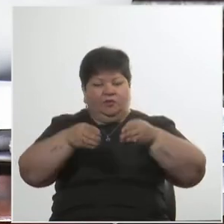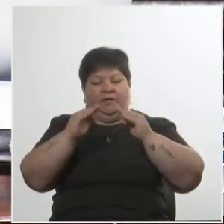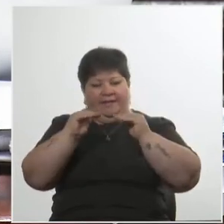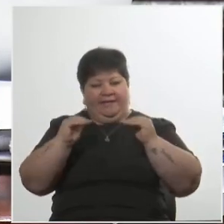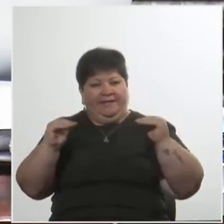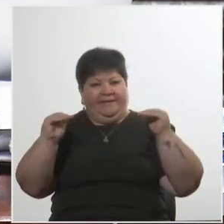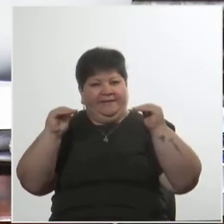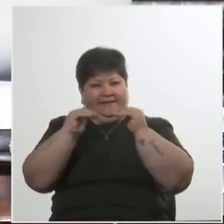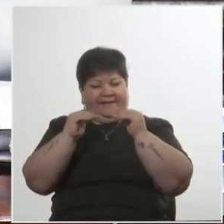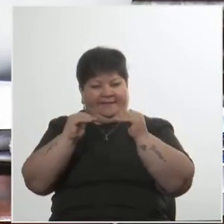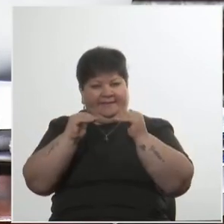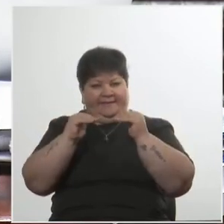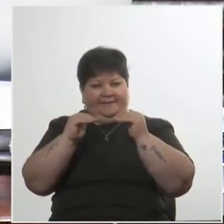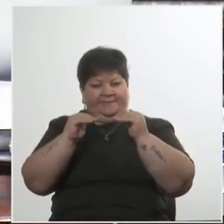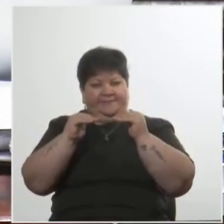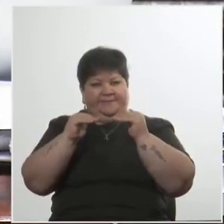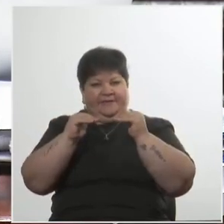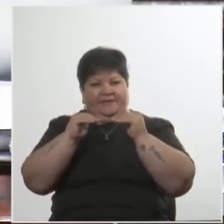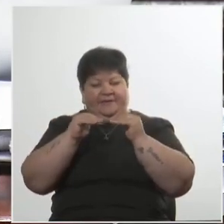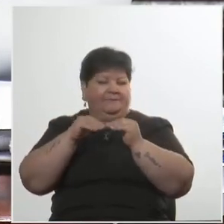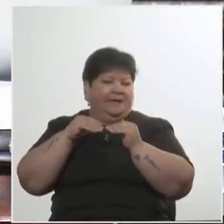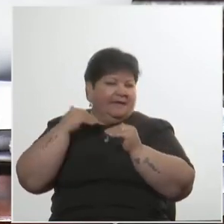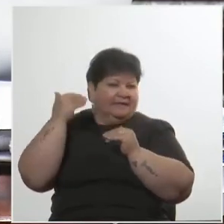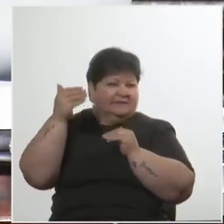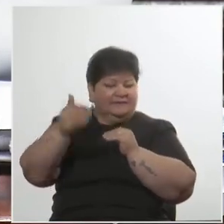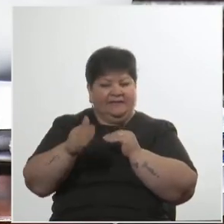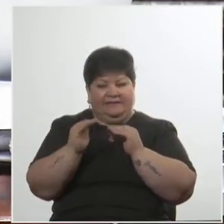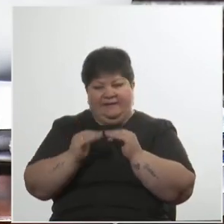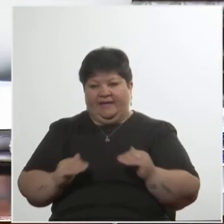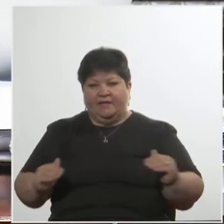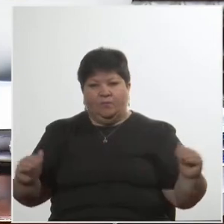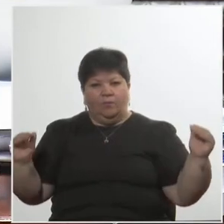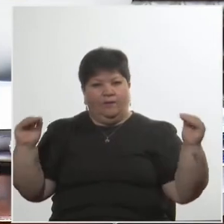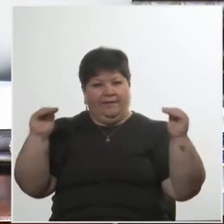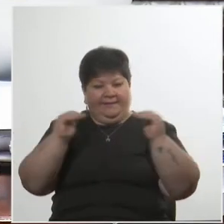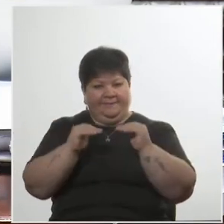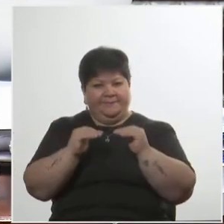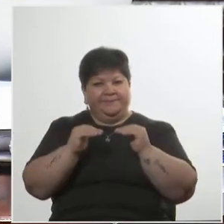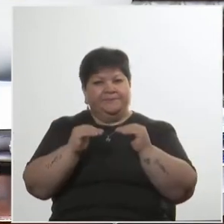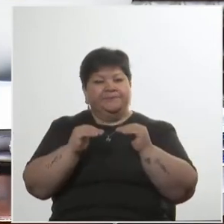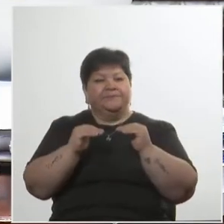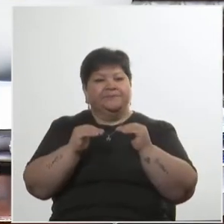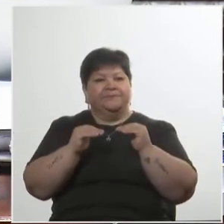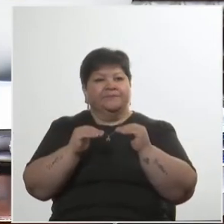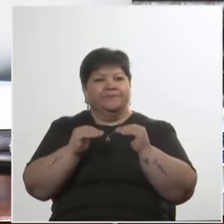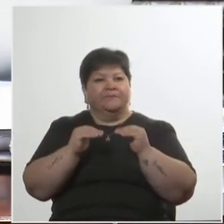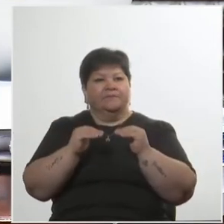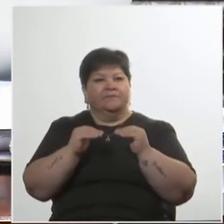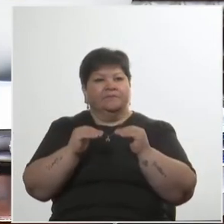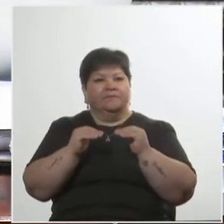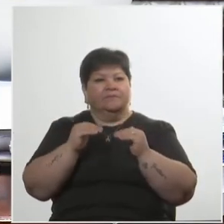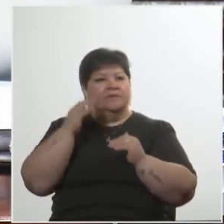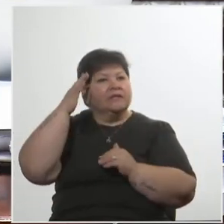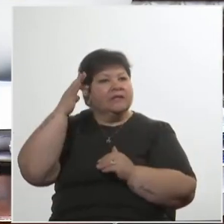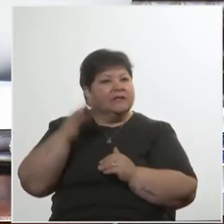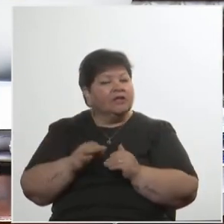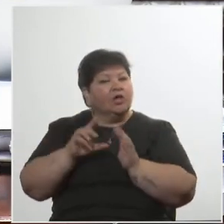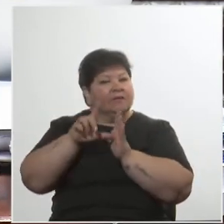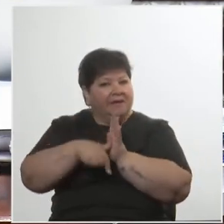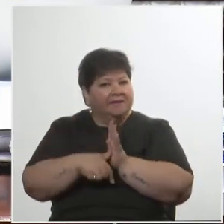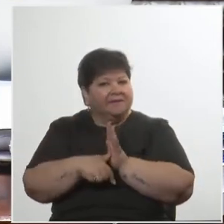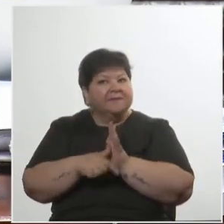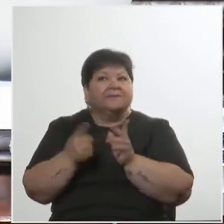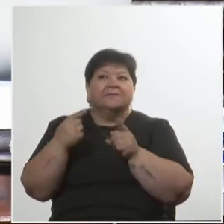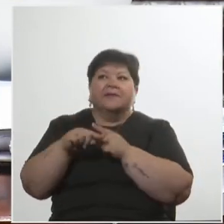equidad que va mucho más allá de la igualdad Así que creo que venimos a tarde pero